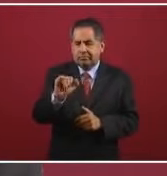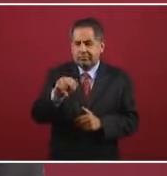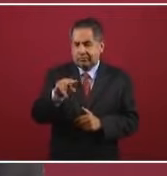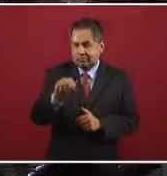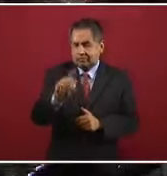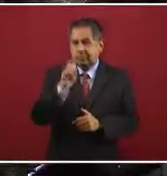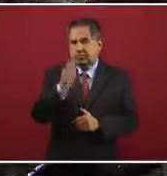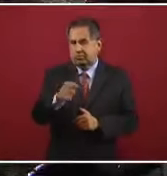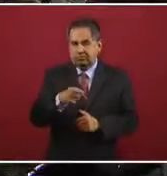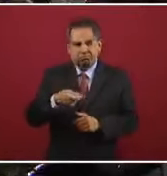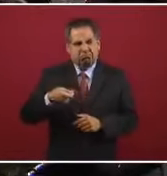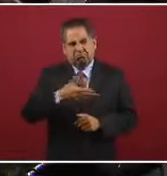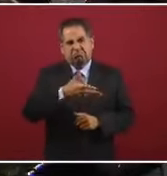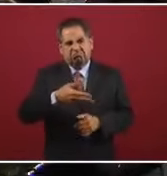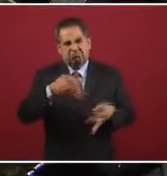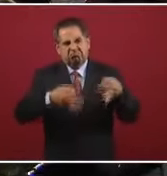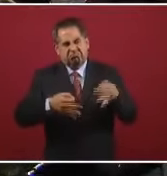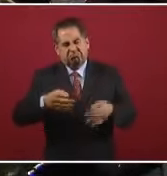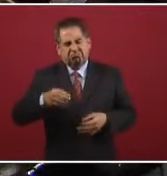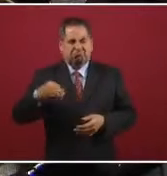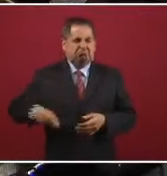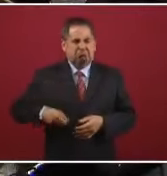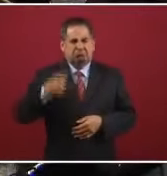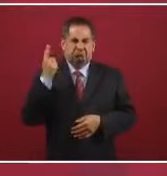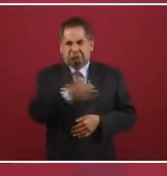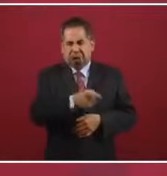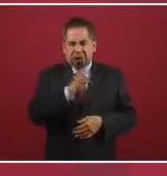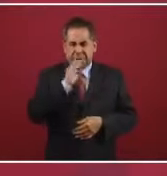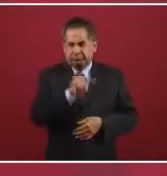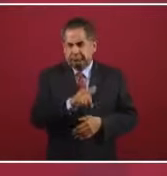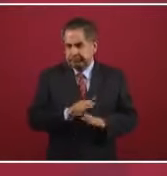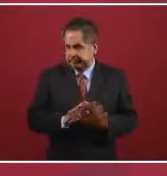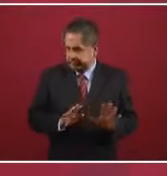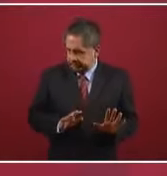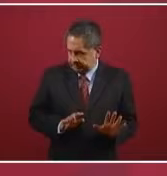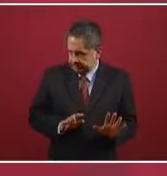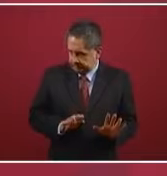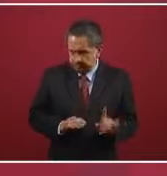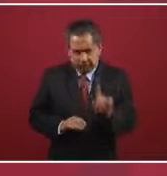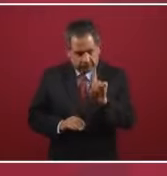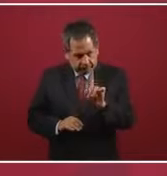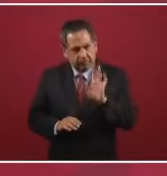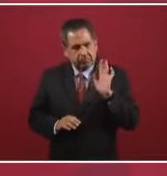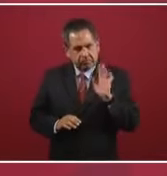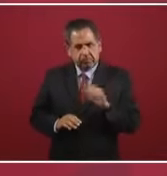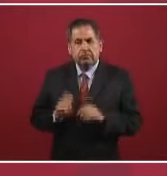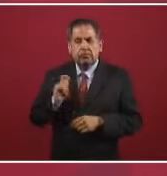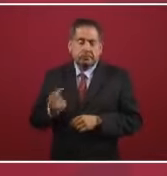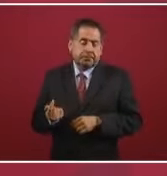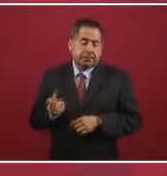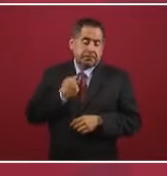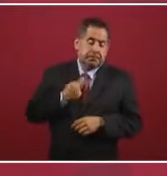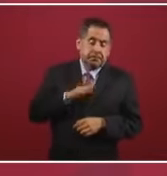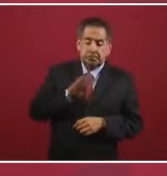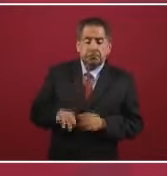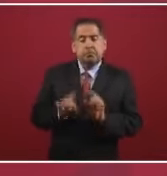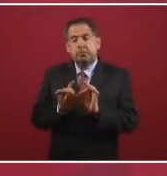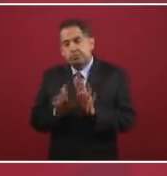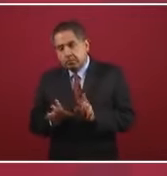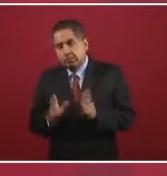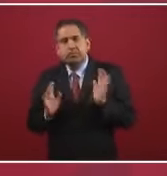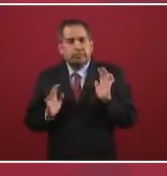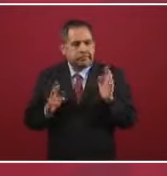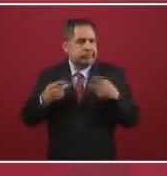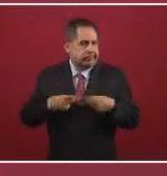tú sentenciando a los elementos. Pero desde luego que sí nos preocupa el que haya homicidio o el que pueda haber un homicidio respecto